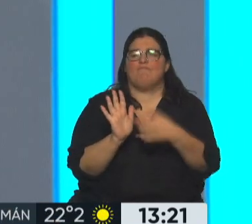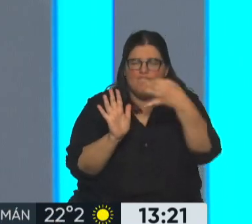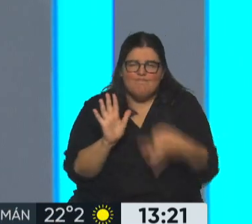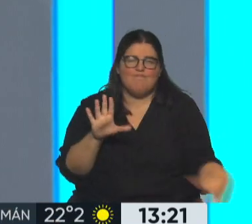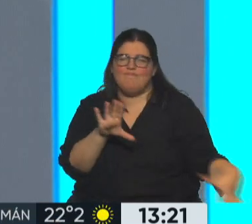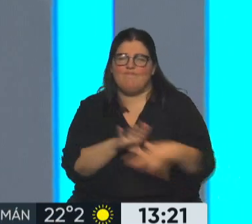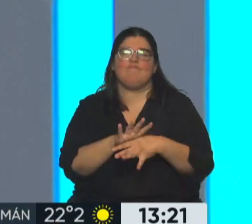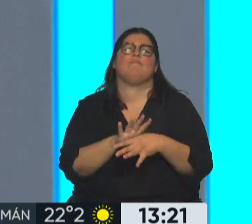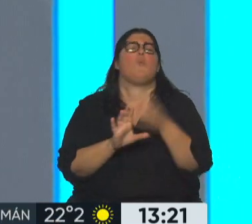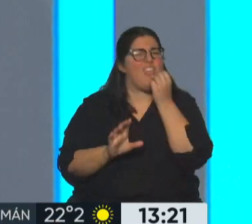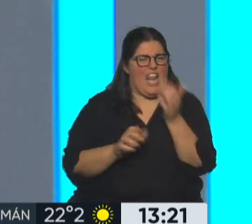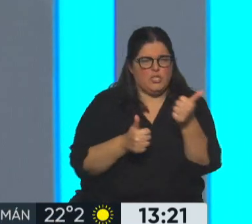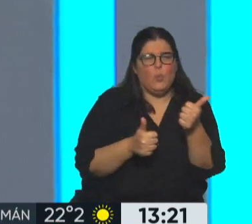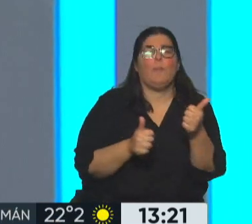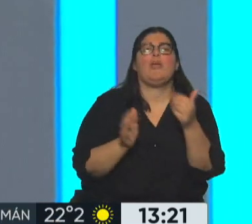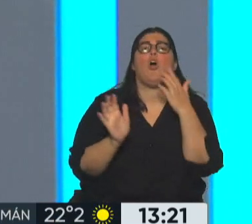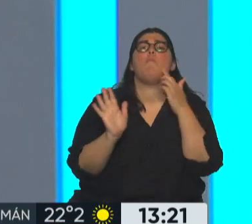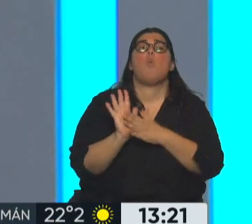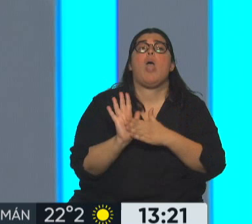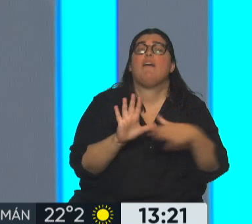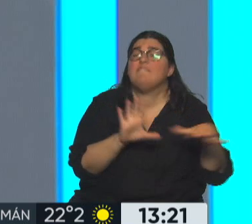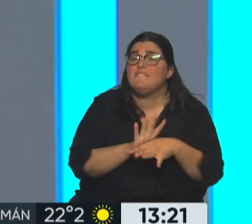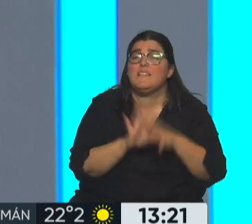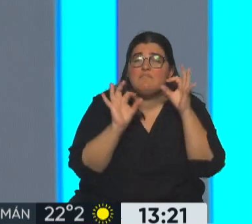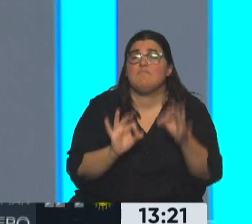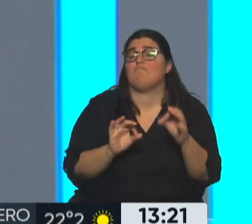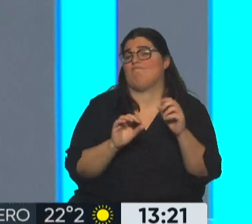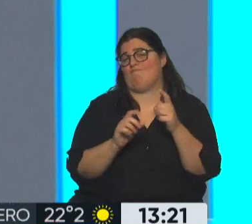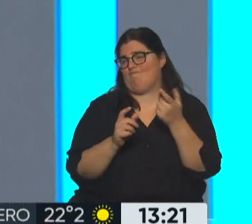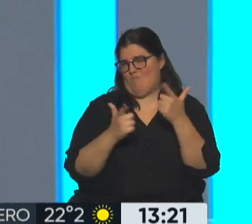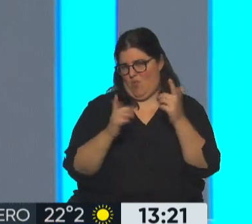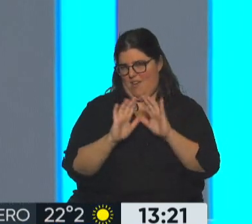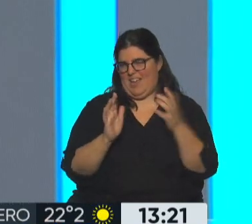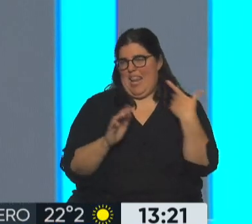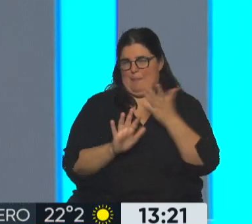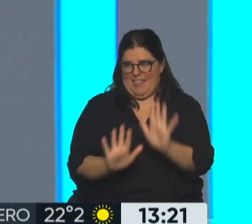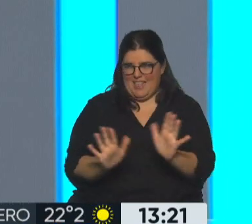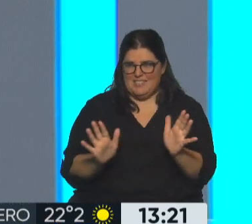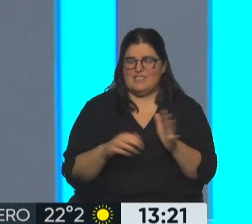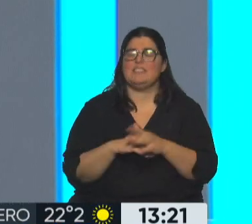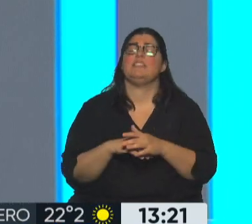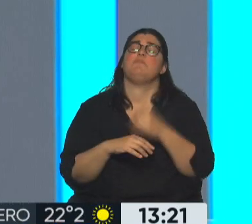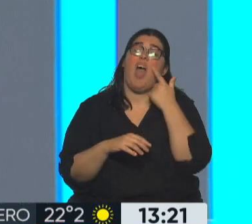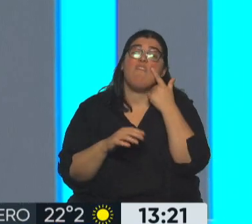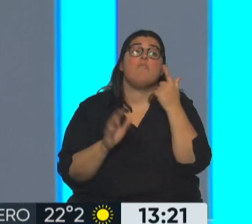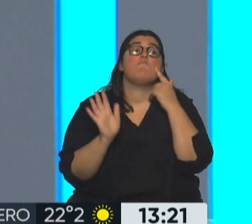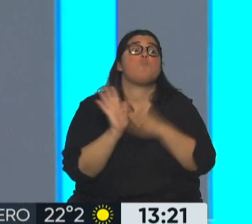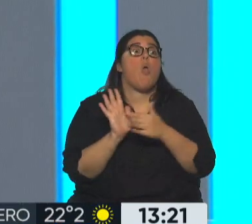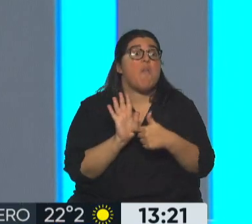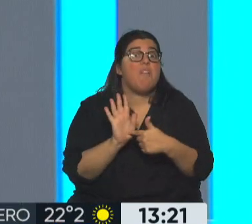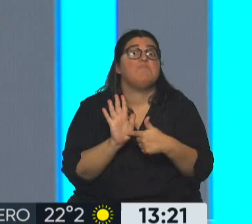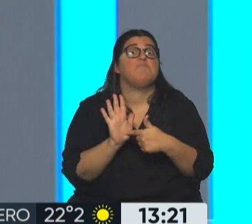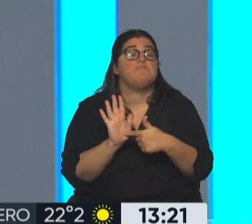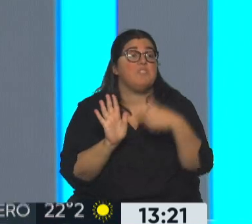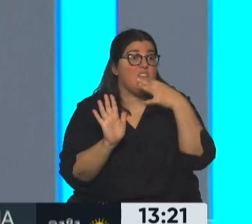Entonces... Es importante que esperemos esas evidencias y que realmente determinen si ingresaron o no, primero, que